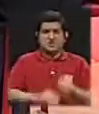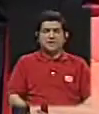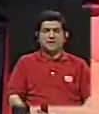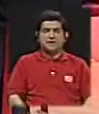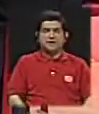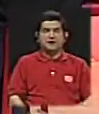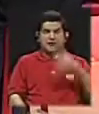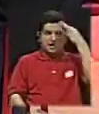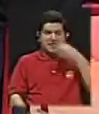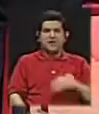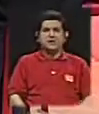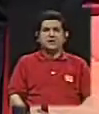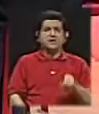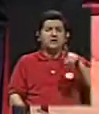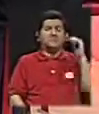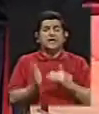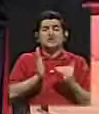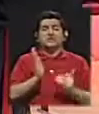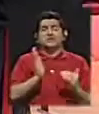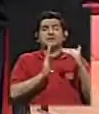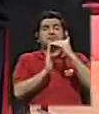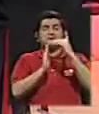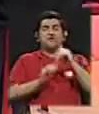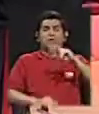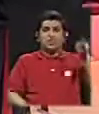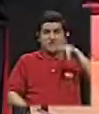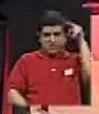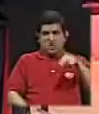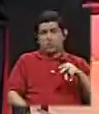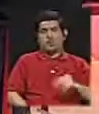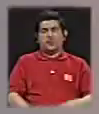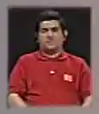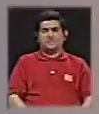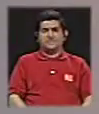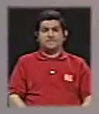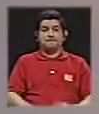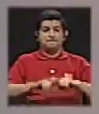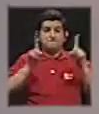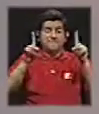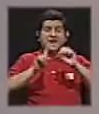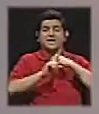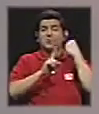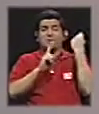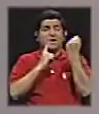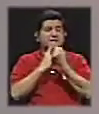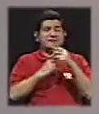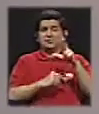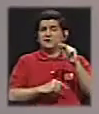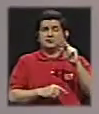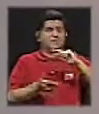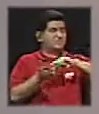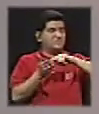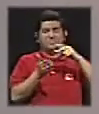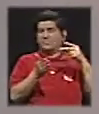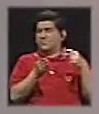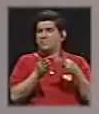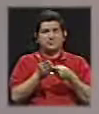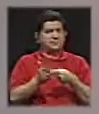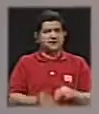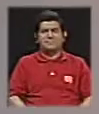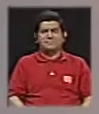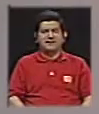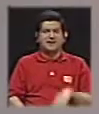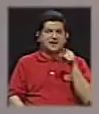ascendería creo que a varios cientos de millones de colones. Pero el punto en esto no debería de ser si